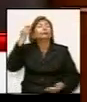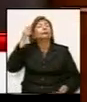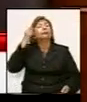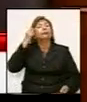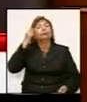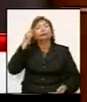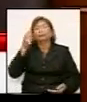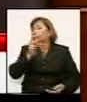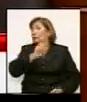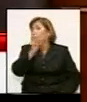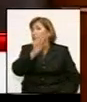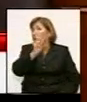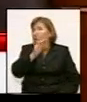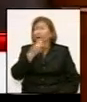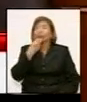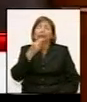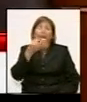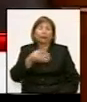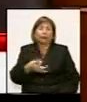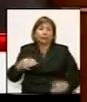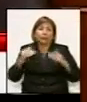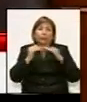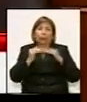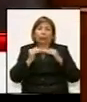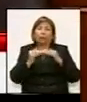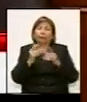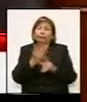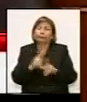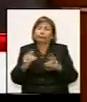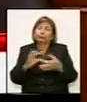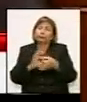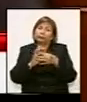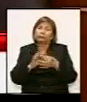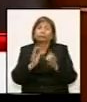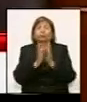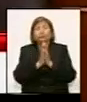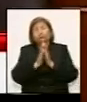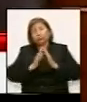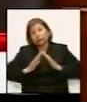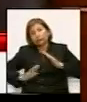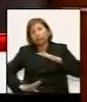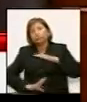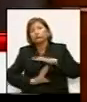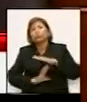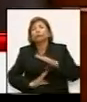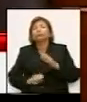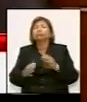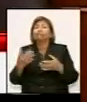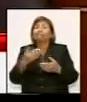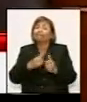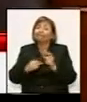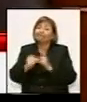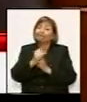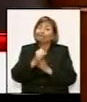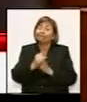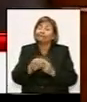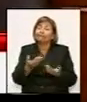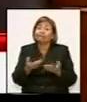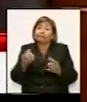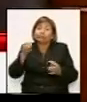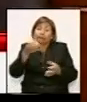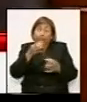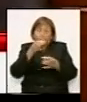democrática no es posible sin igualdad, libertad, solidaridad, paz, bienestar y sin el desarrollo de la ciencia